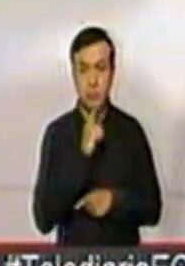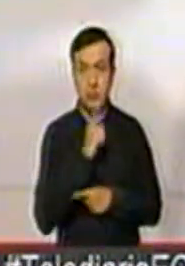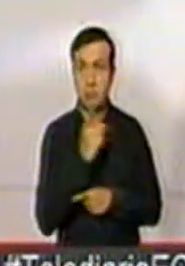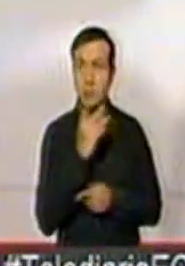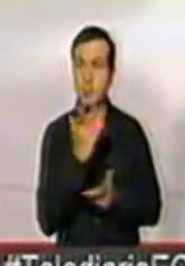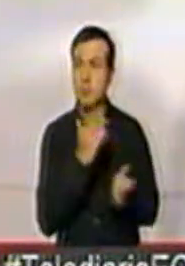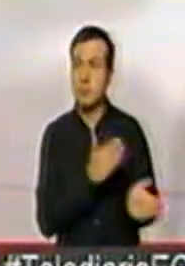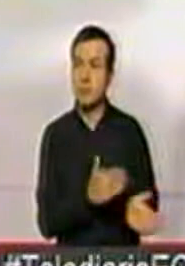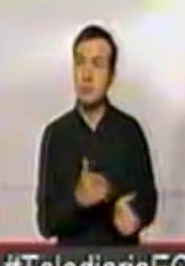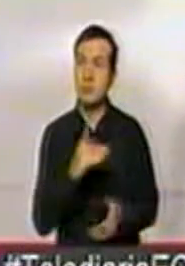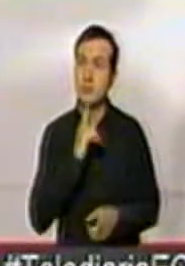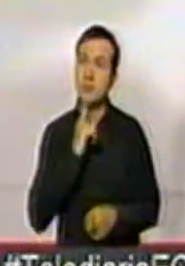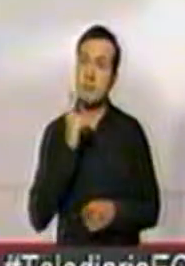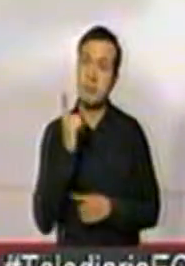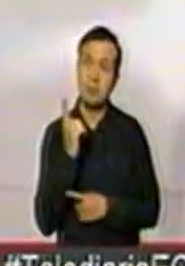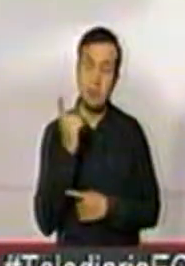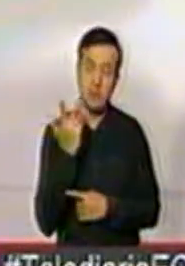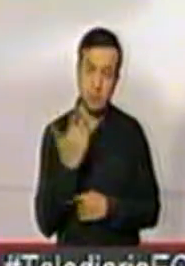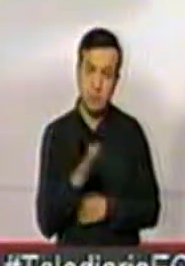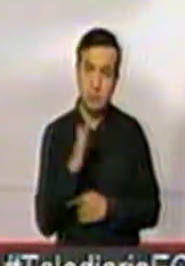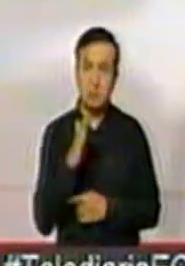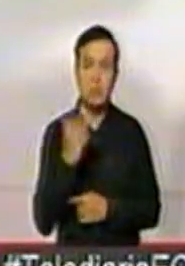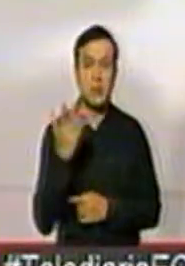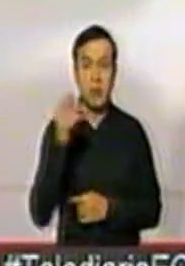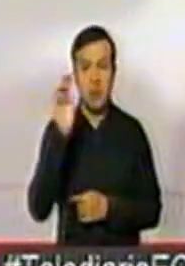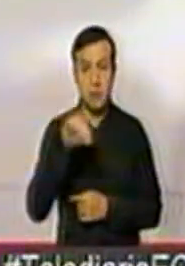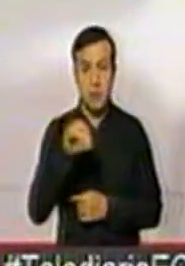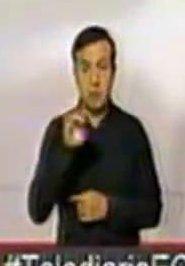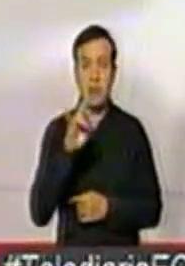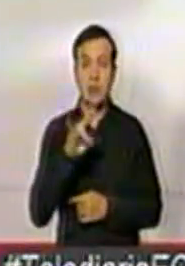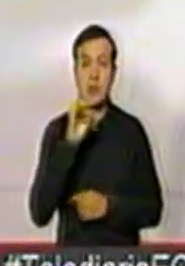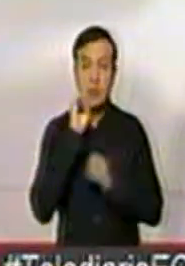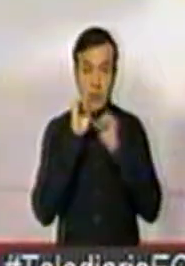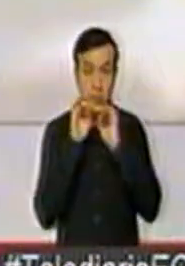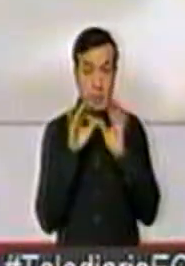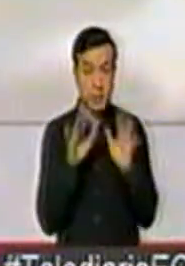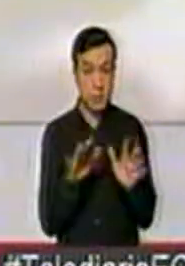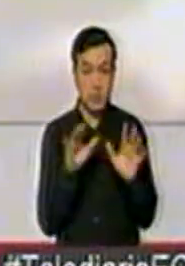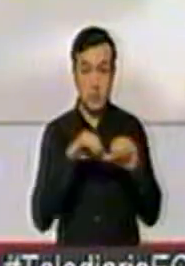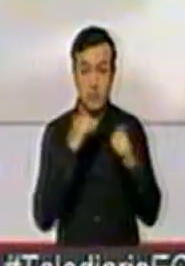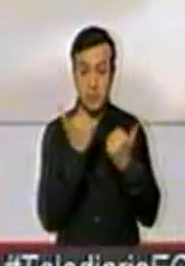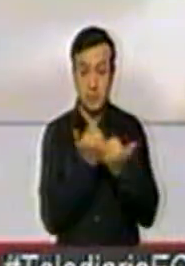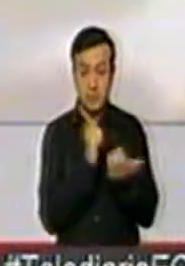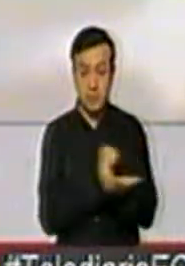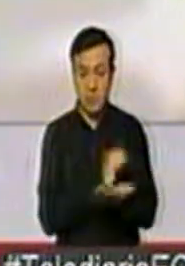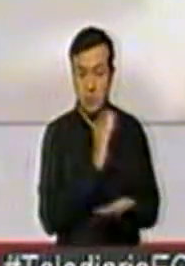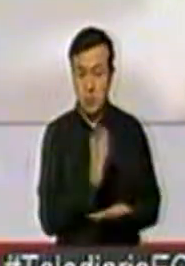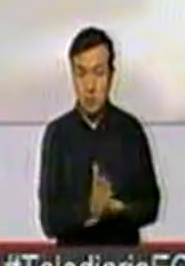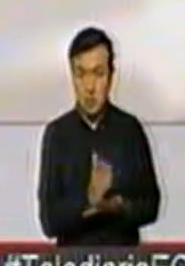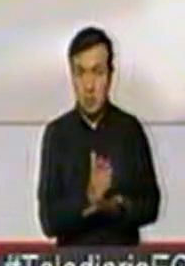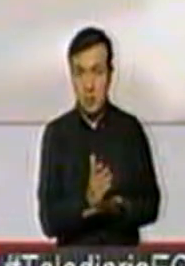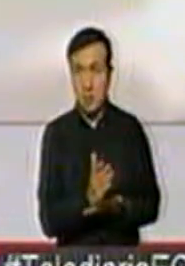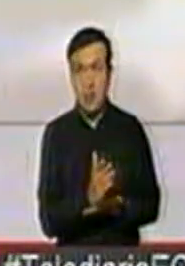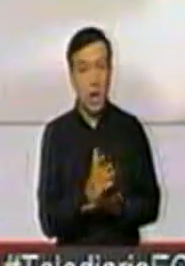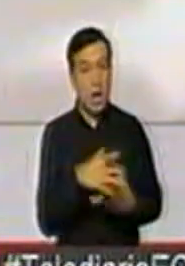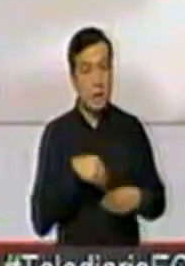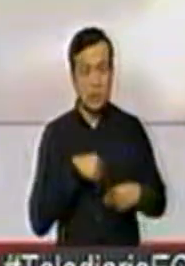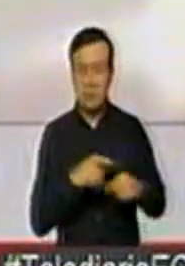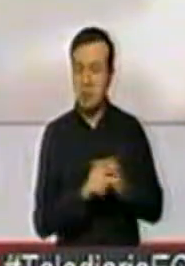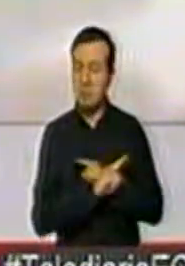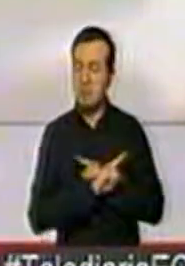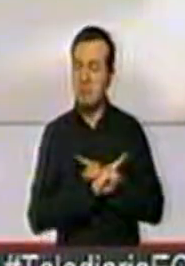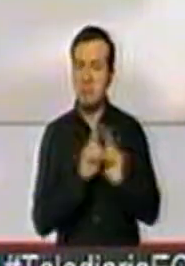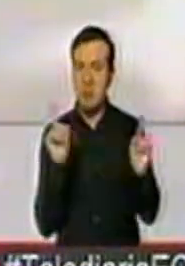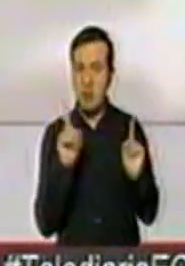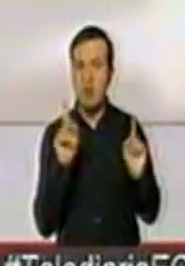comunicación. Efectivamente, Sofía, el día martes 17 de septiembre, la Asamblea Nacional negó la aprobación de